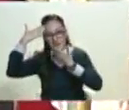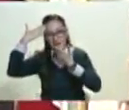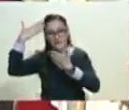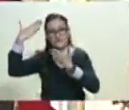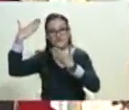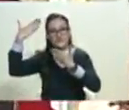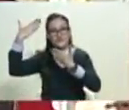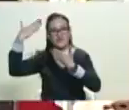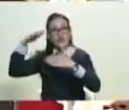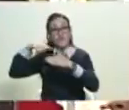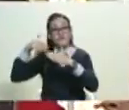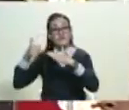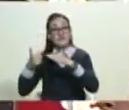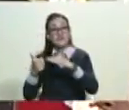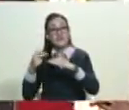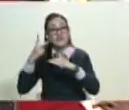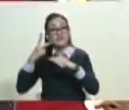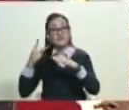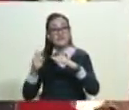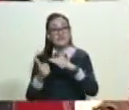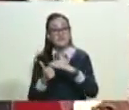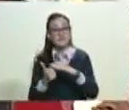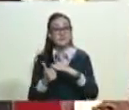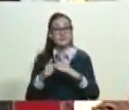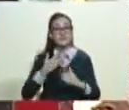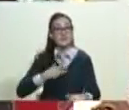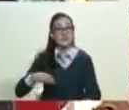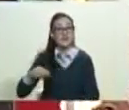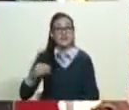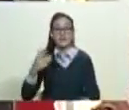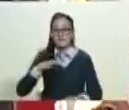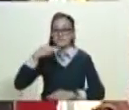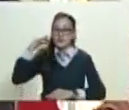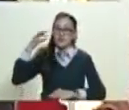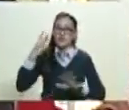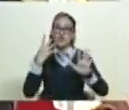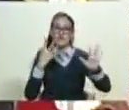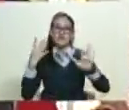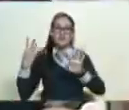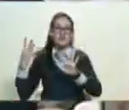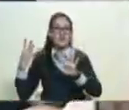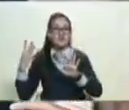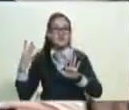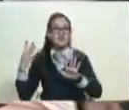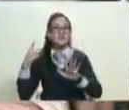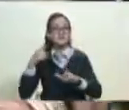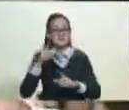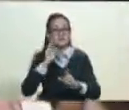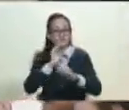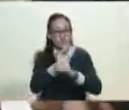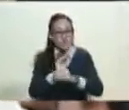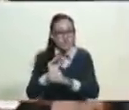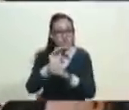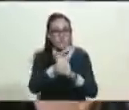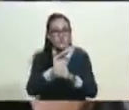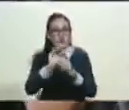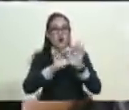de lujo, traen el espíritu del 99. Ahí están los veladores, los celadores de nuestra Constitución